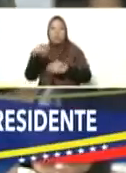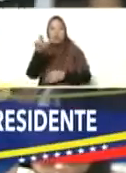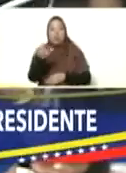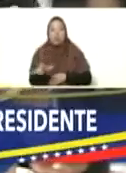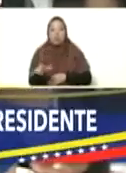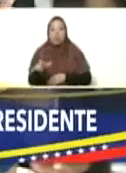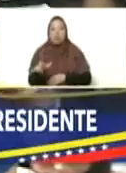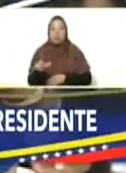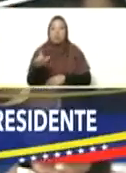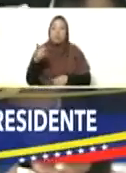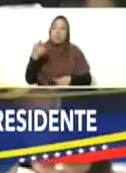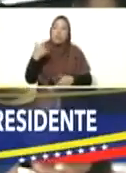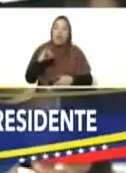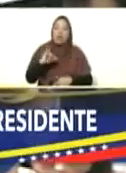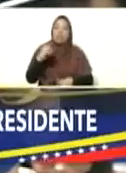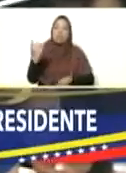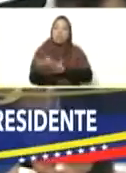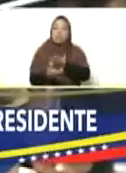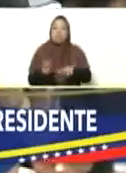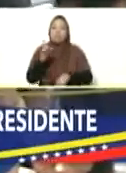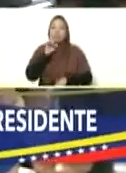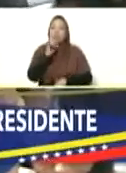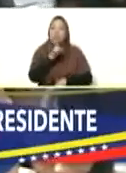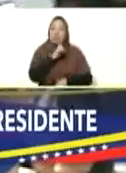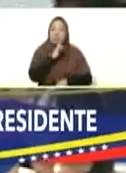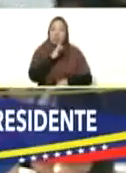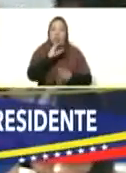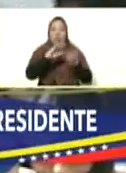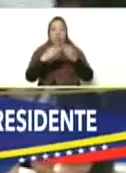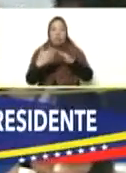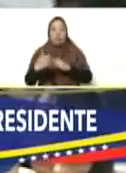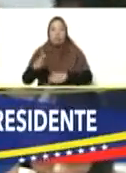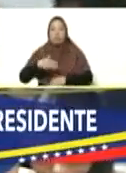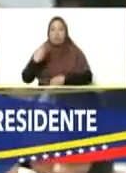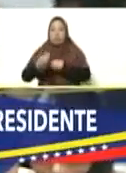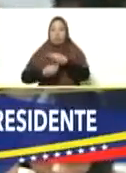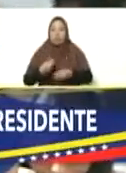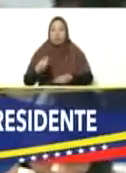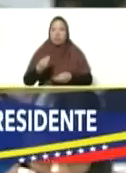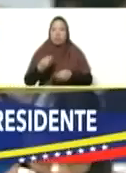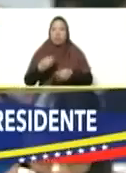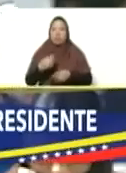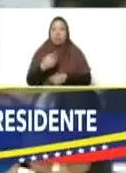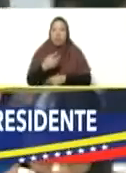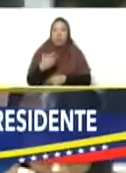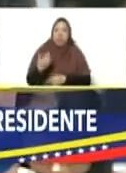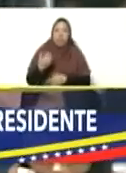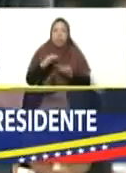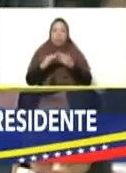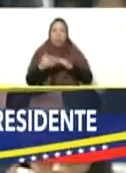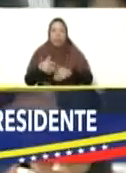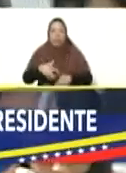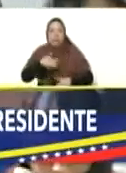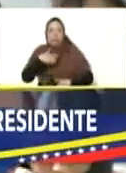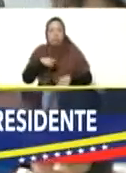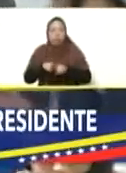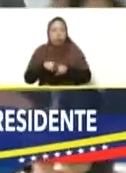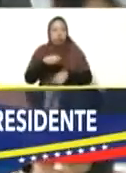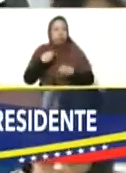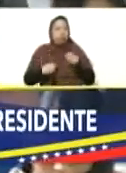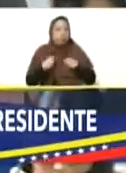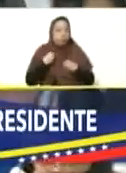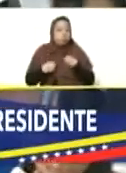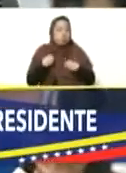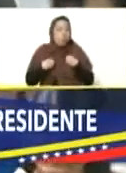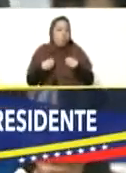no porque de repente hay gente que con ese nombre de ciudades comunales se pone así como medio en crisis para no hacer ruido la cosa bueno